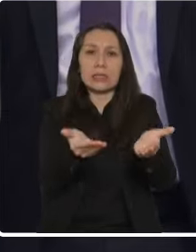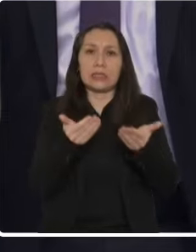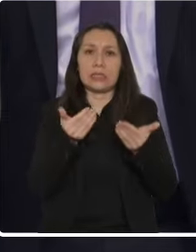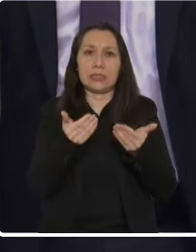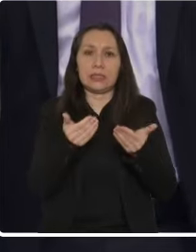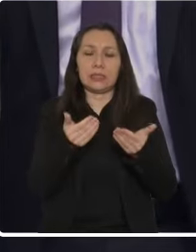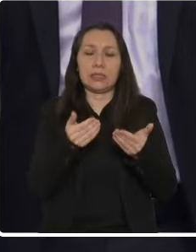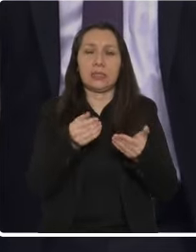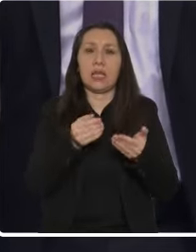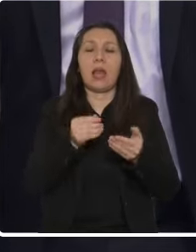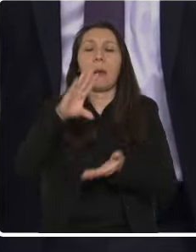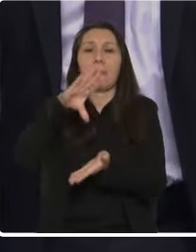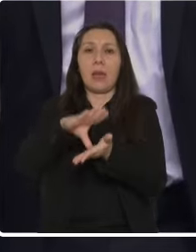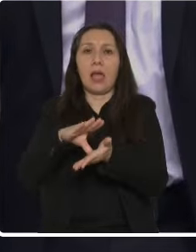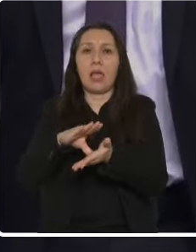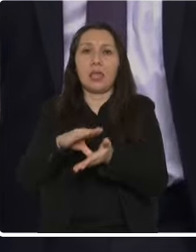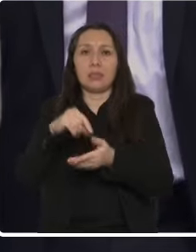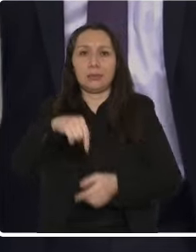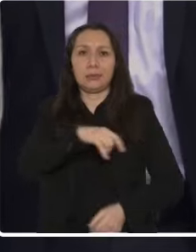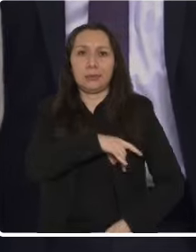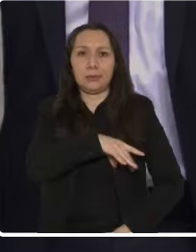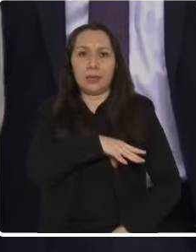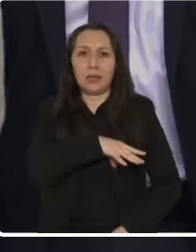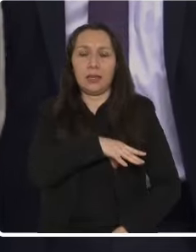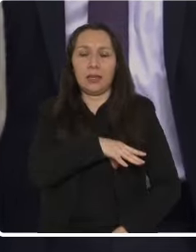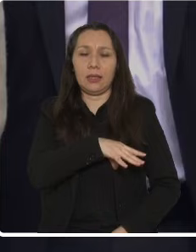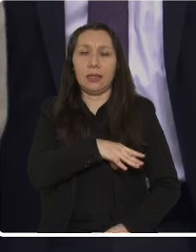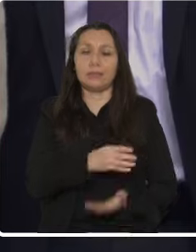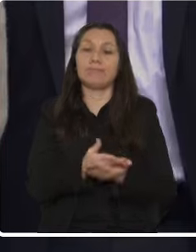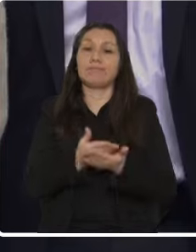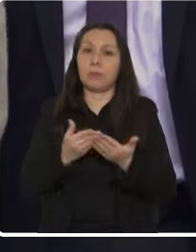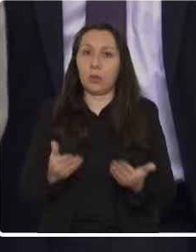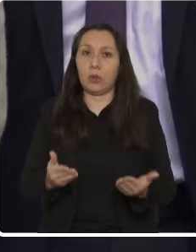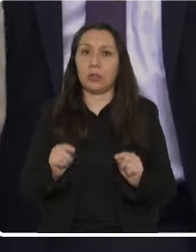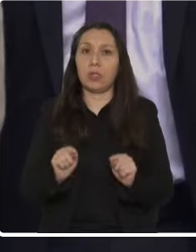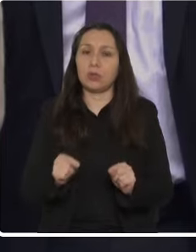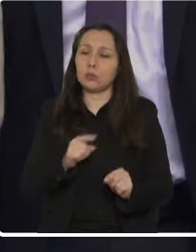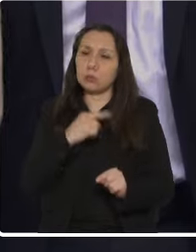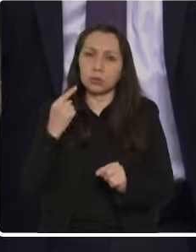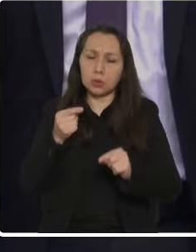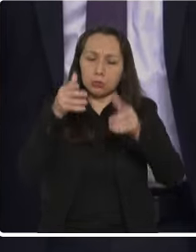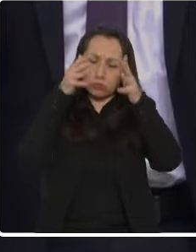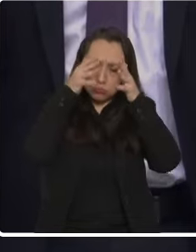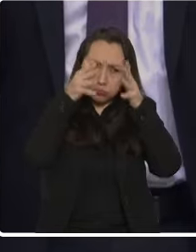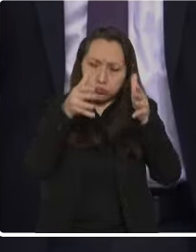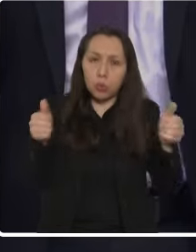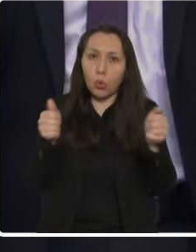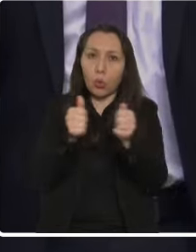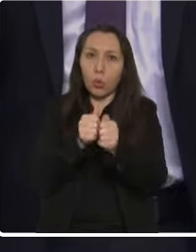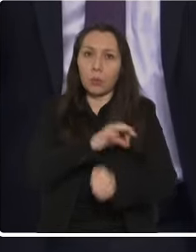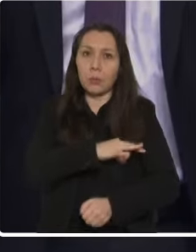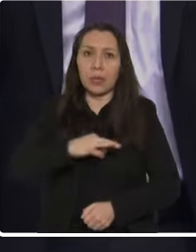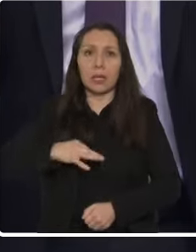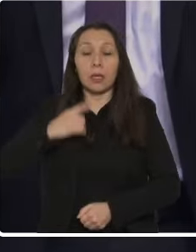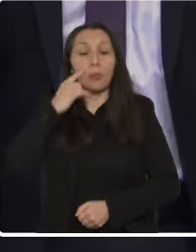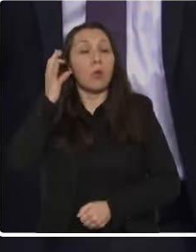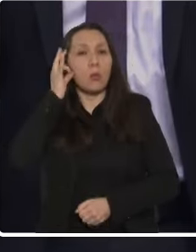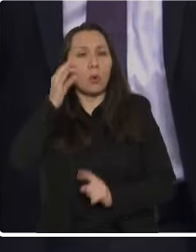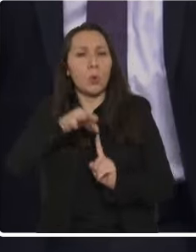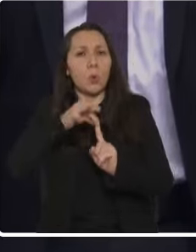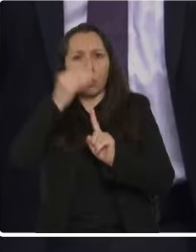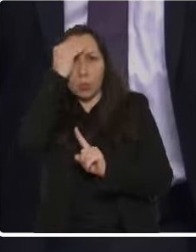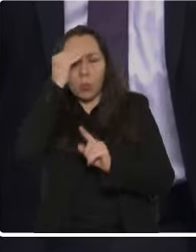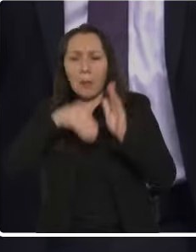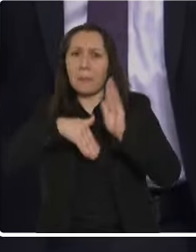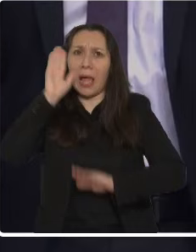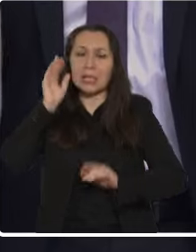requiere un país como Chile. Y por lo tanto, estaremos abocados en conjunto con nuestros ministros y ministras a esta prioridad